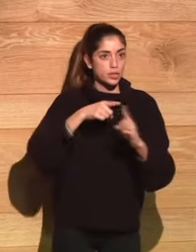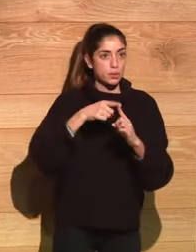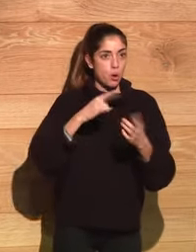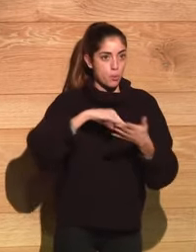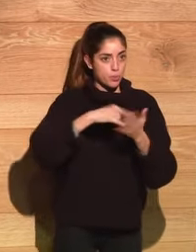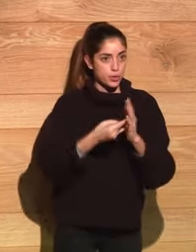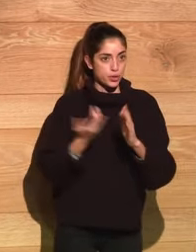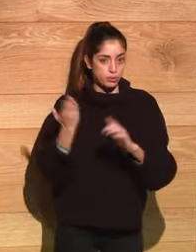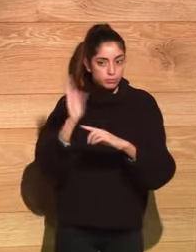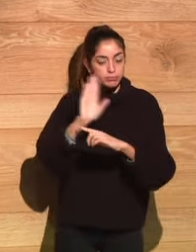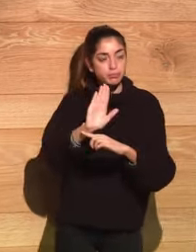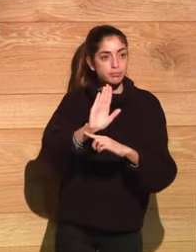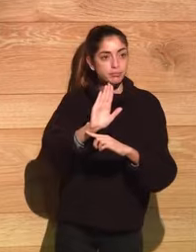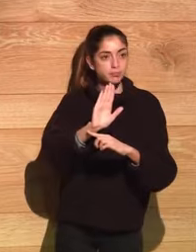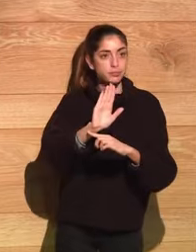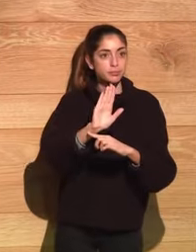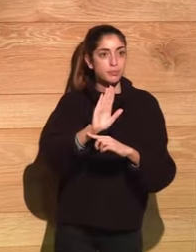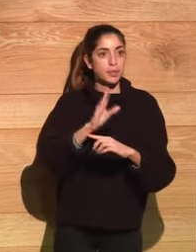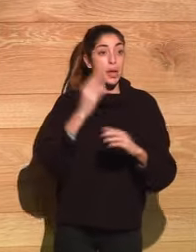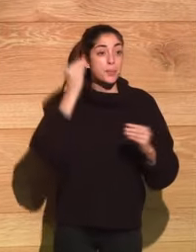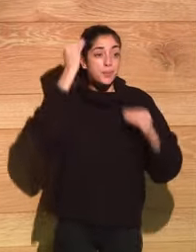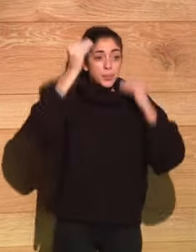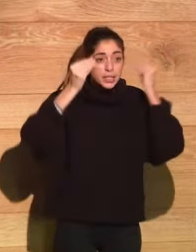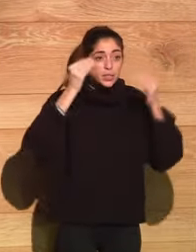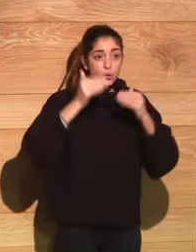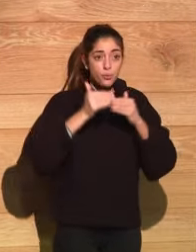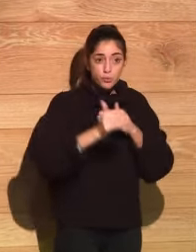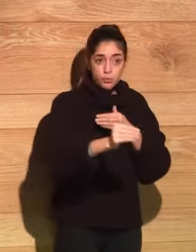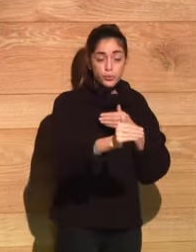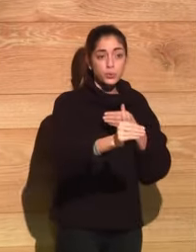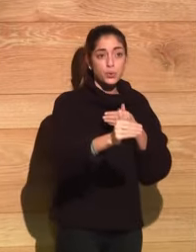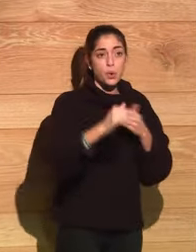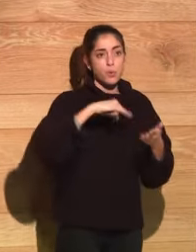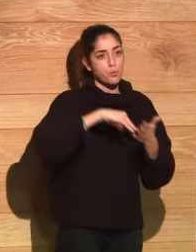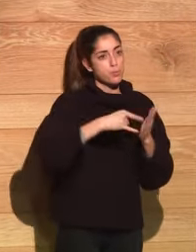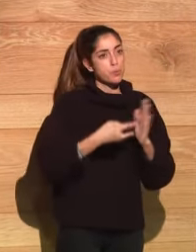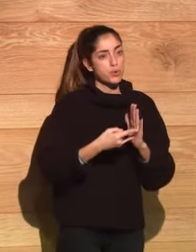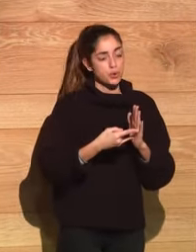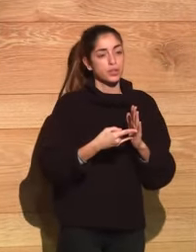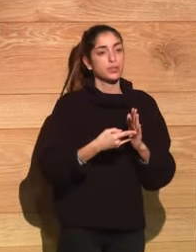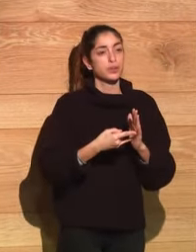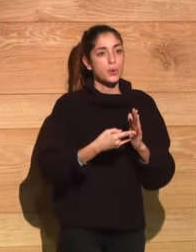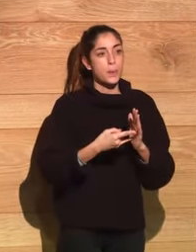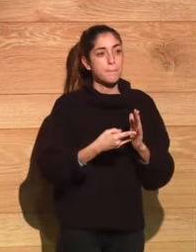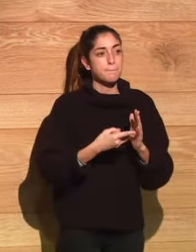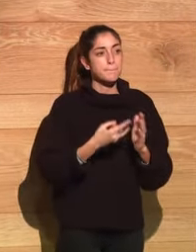para que salga adelante. Pensadores del Futuro es un proyecto en el que